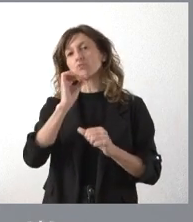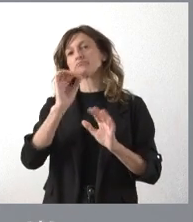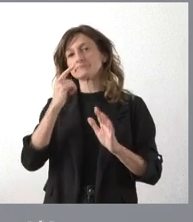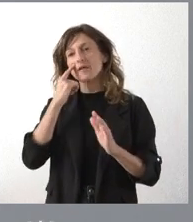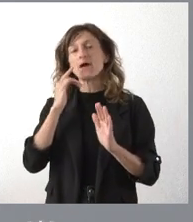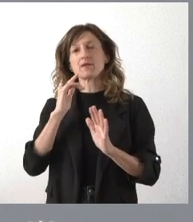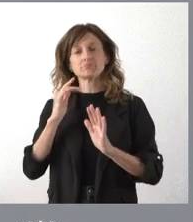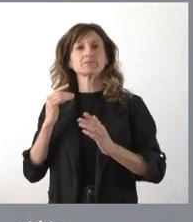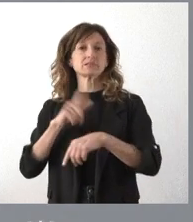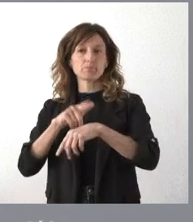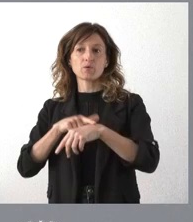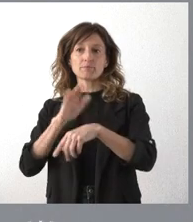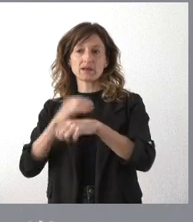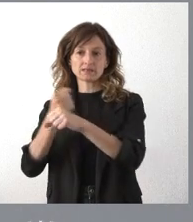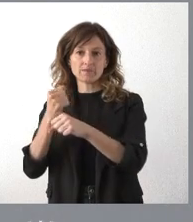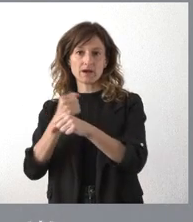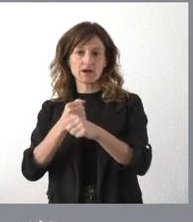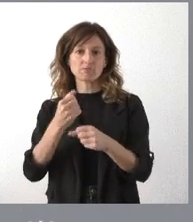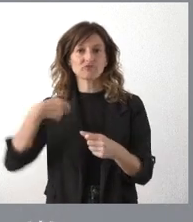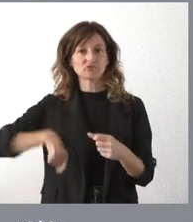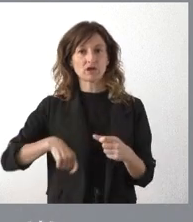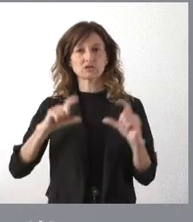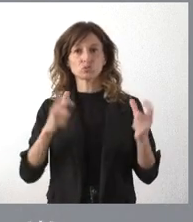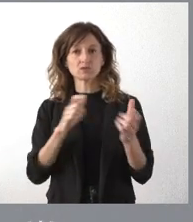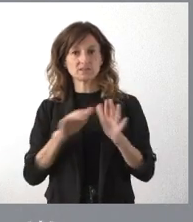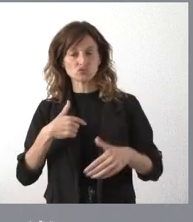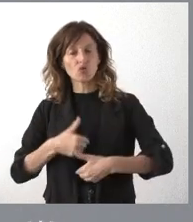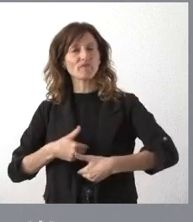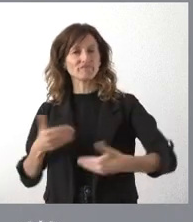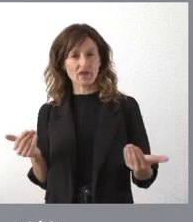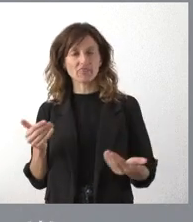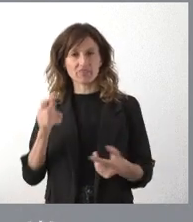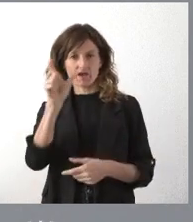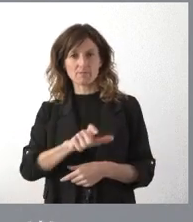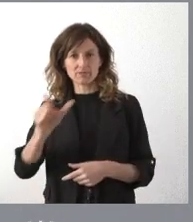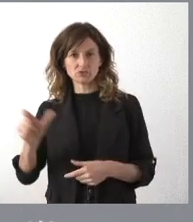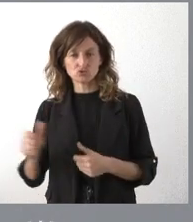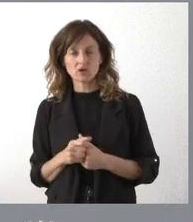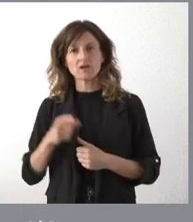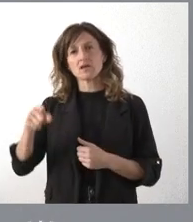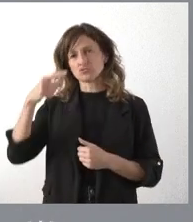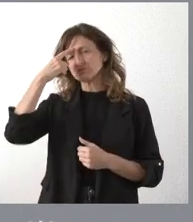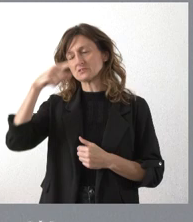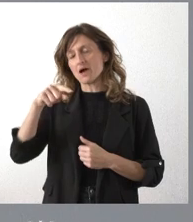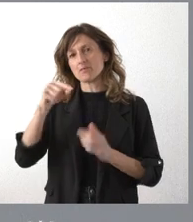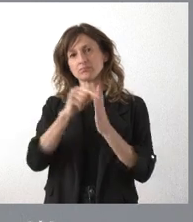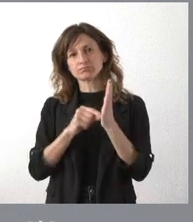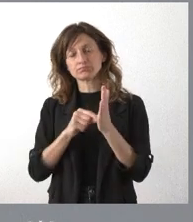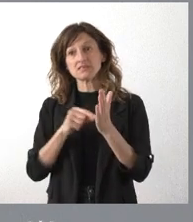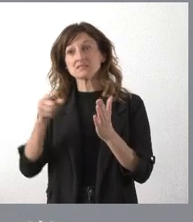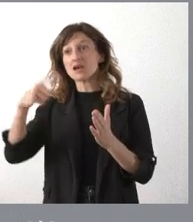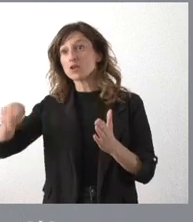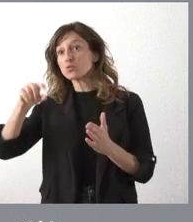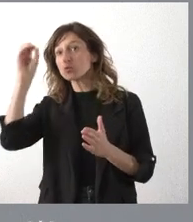profesionales de la junta de Castilla y león Yo tengo mucha confianza en ellos ellos establecen el procedimiento más adecuado pero si alguien discrepa con el procedimiento